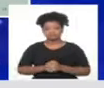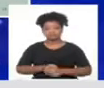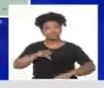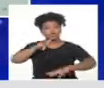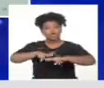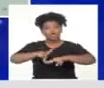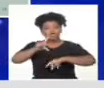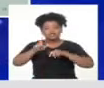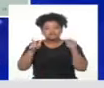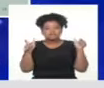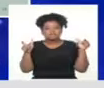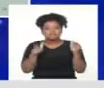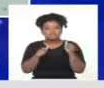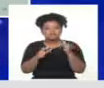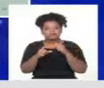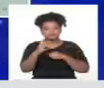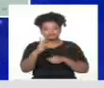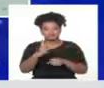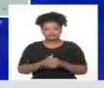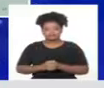casos autóctonos, tiene que seguir